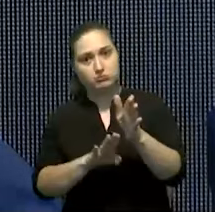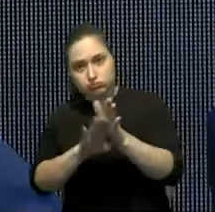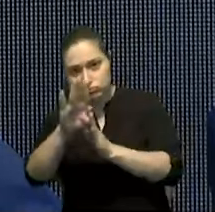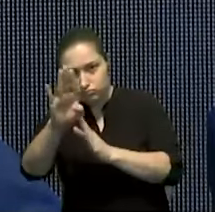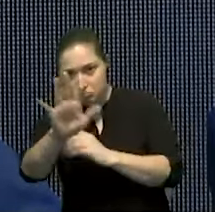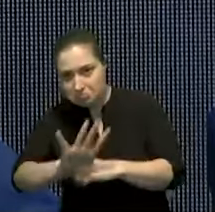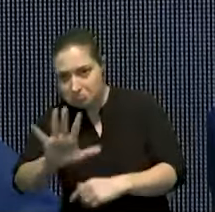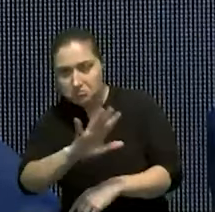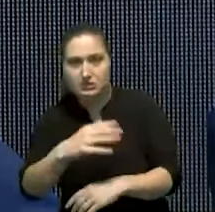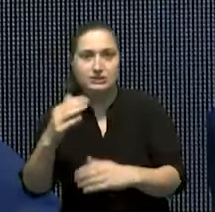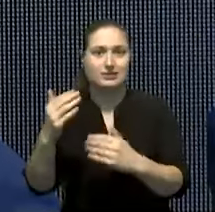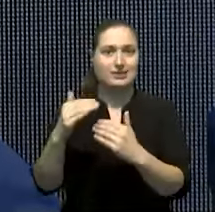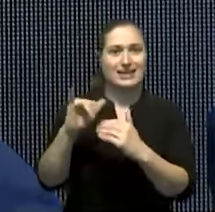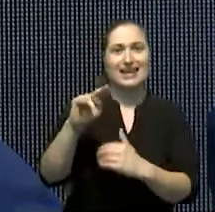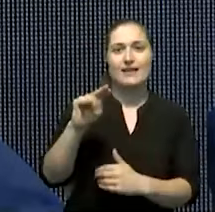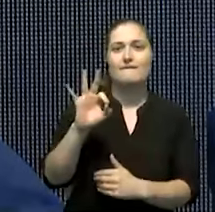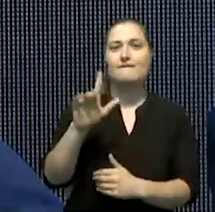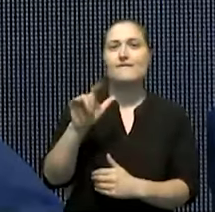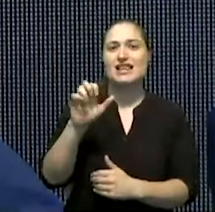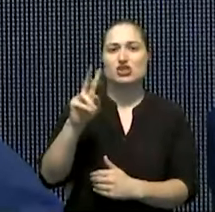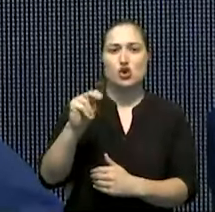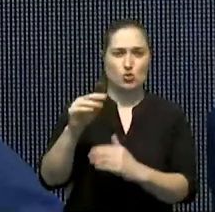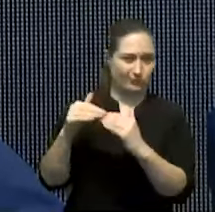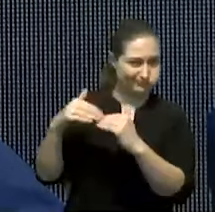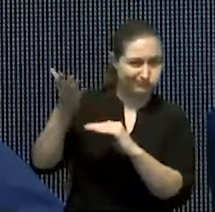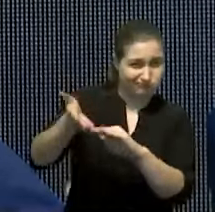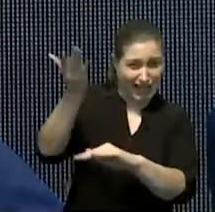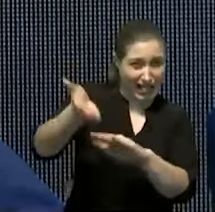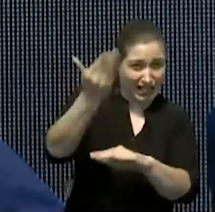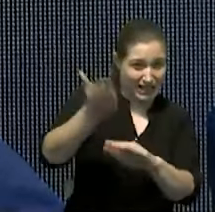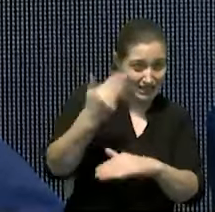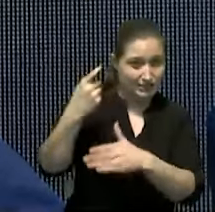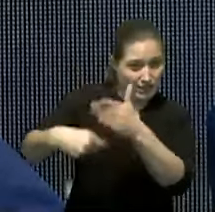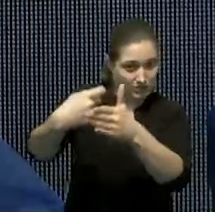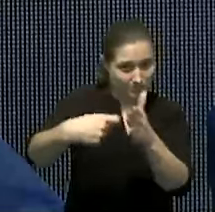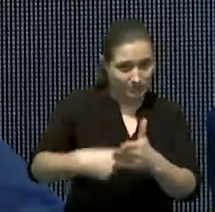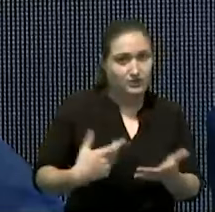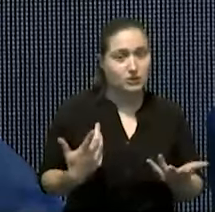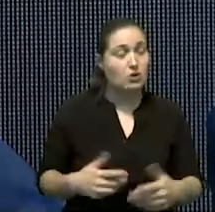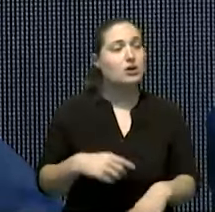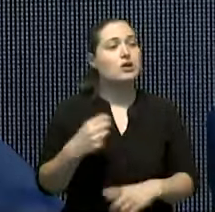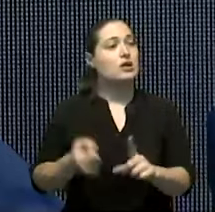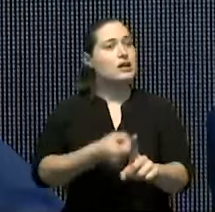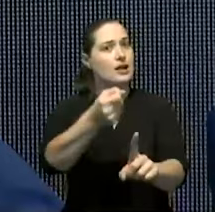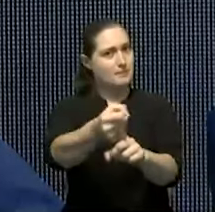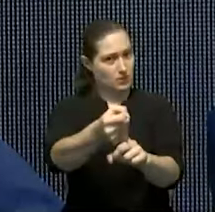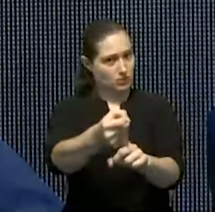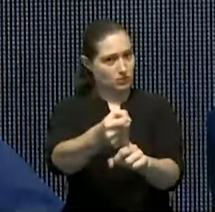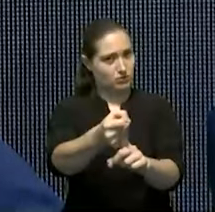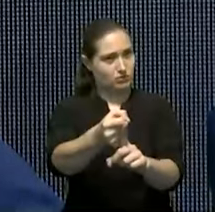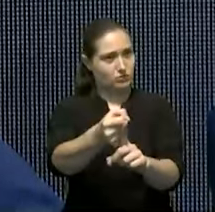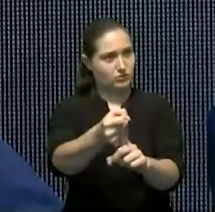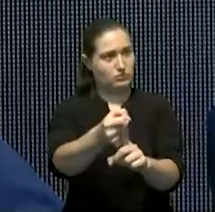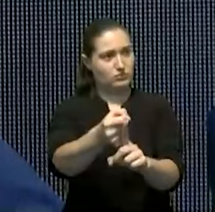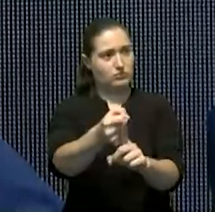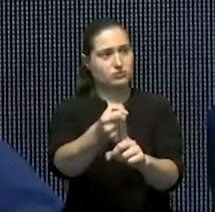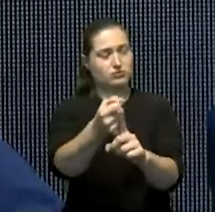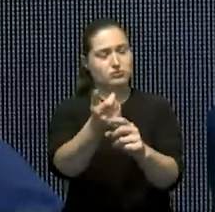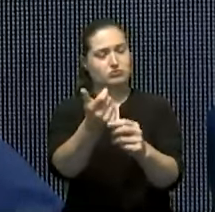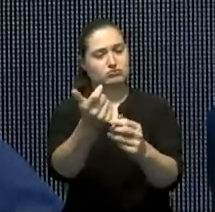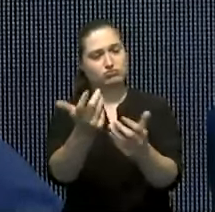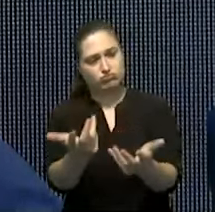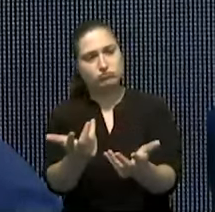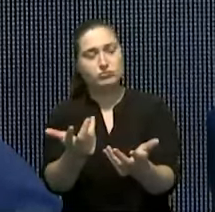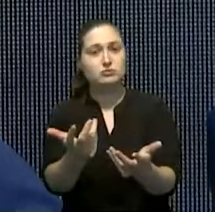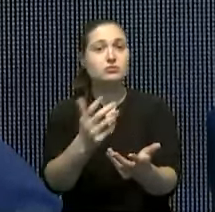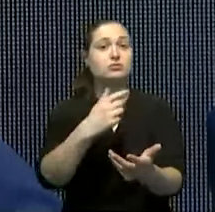en inflación los impactos en un primer momento en lo que tiene que ver con crecimiento todas